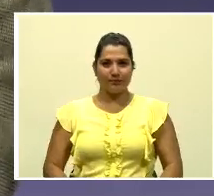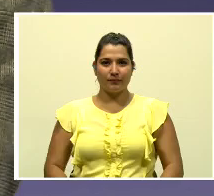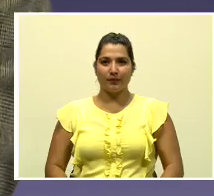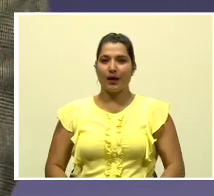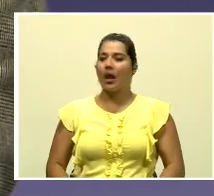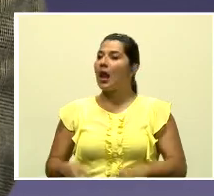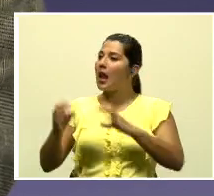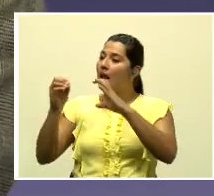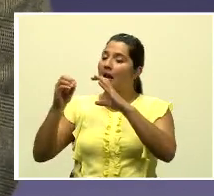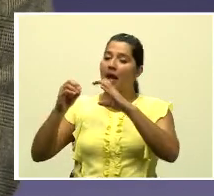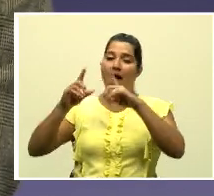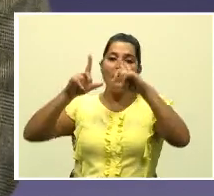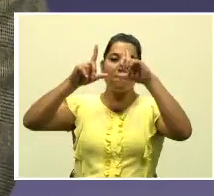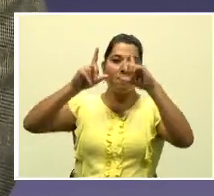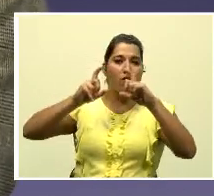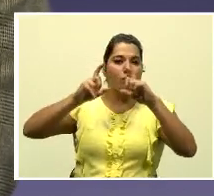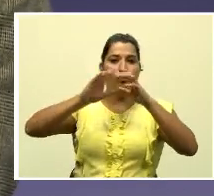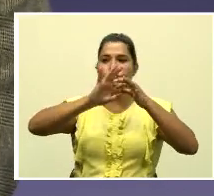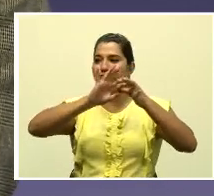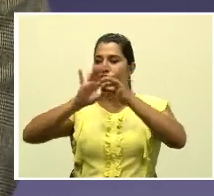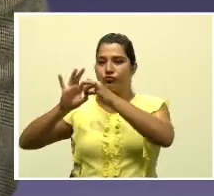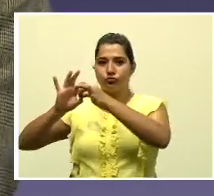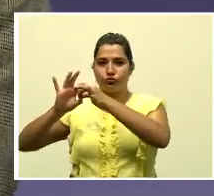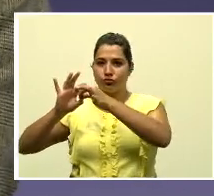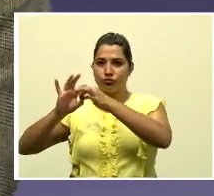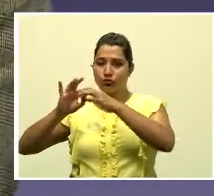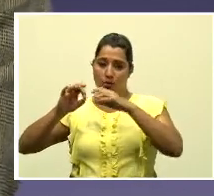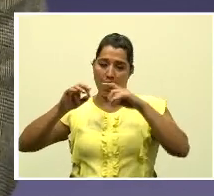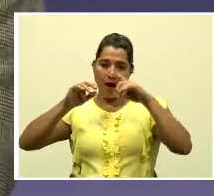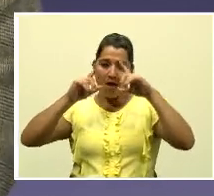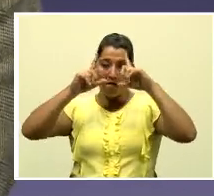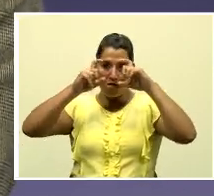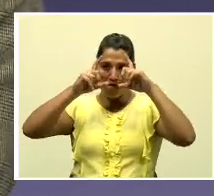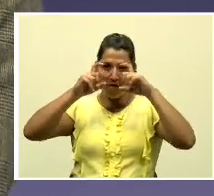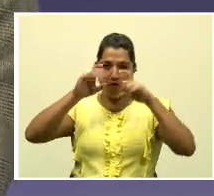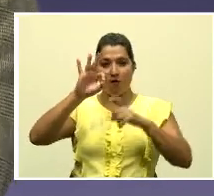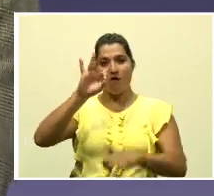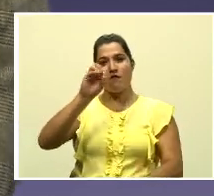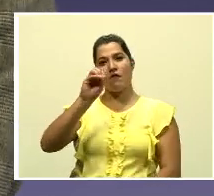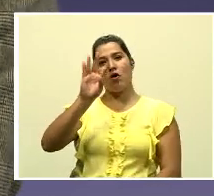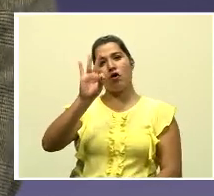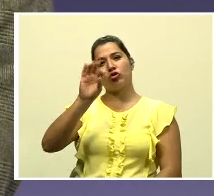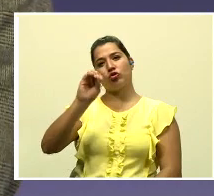todo. Fotografía significa, es una palabra que está compuesta, que significa escribir con luz.